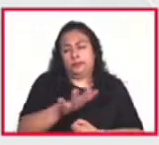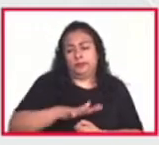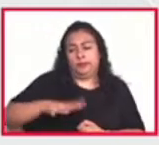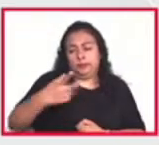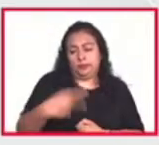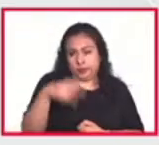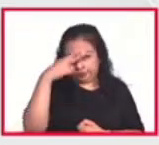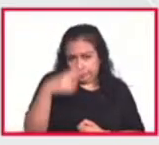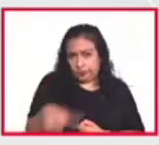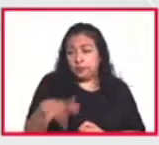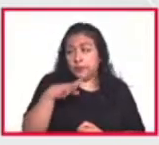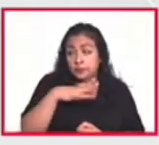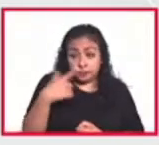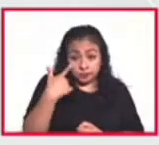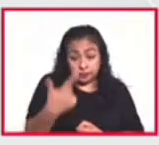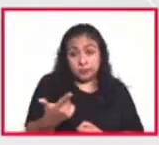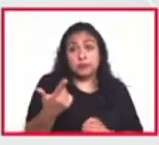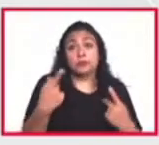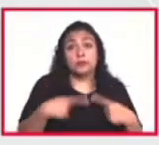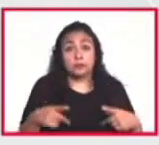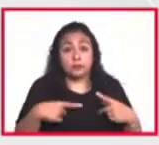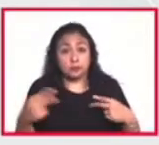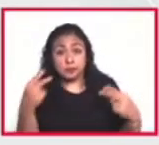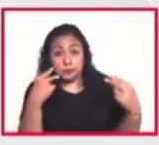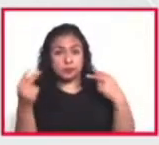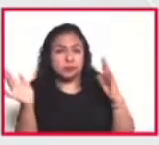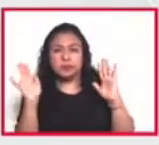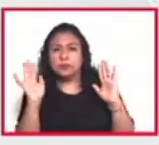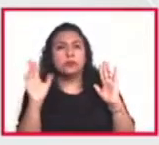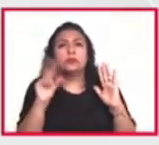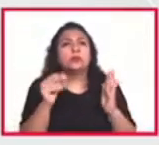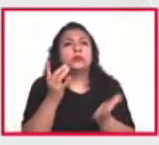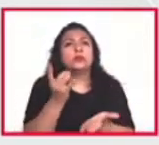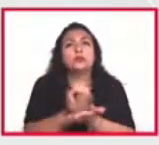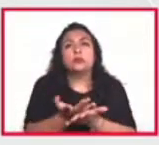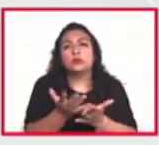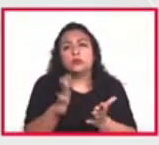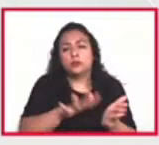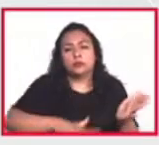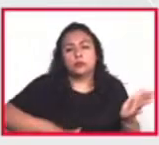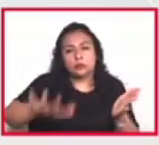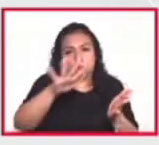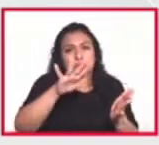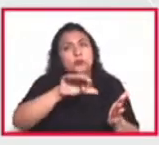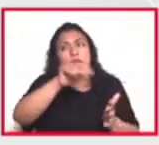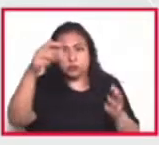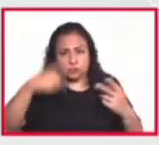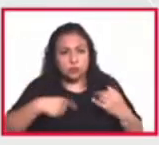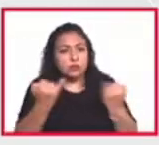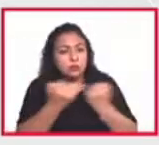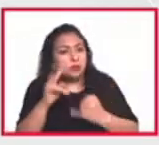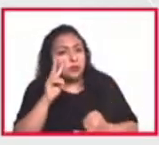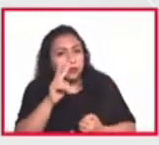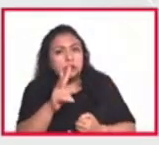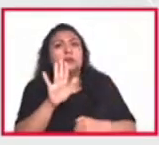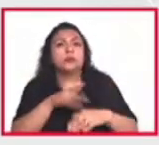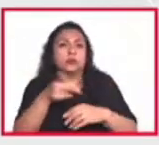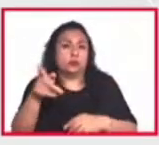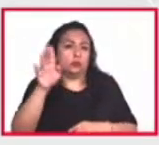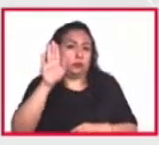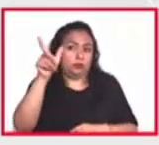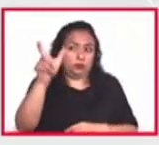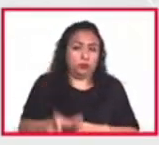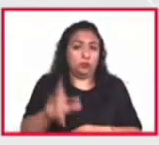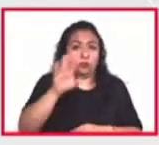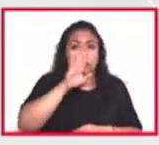podido encontrar audiencias más allá de este contexto. Y creo que se debe justo a la figura de la madre, que es una figura